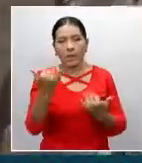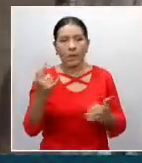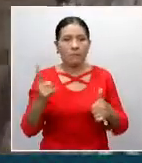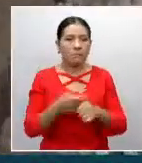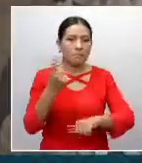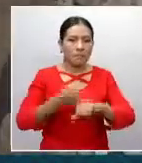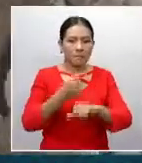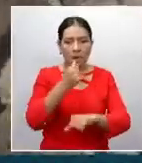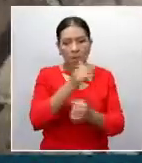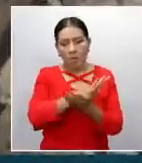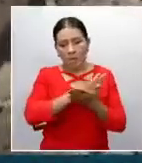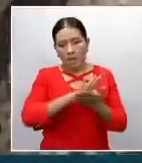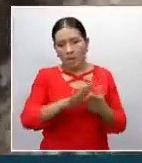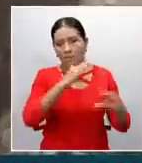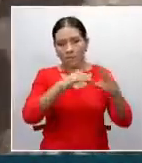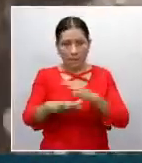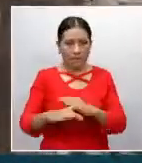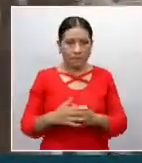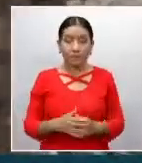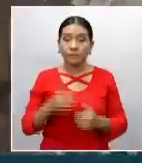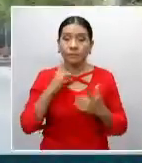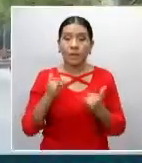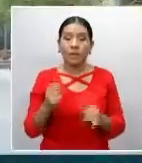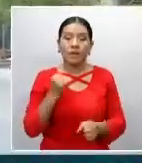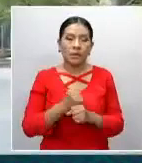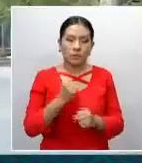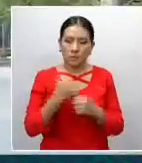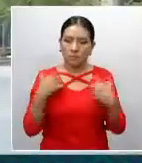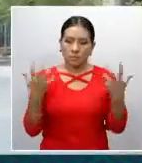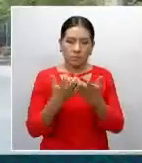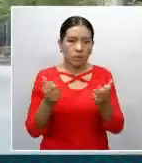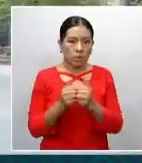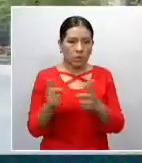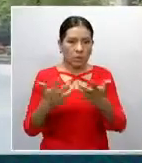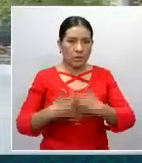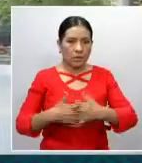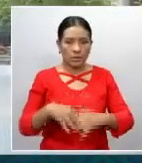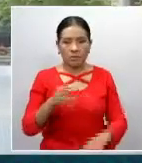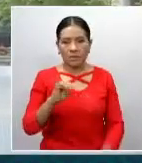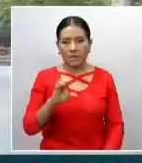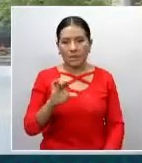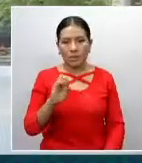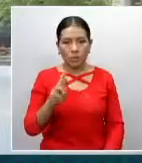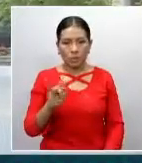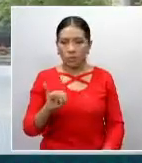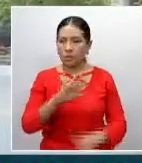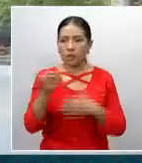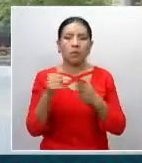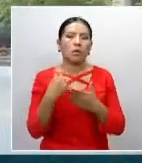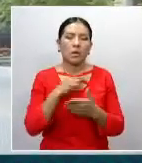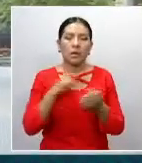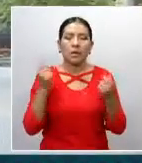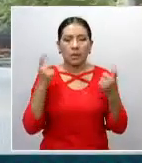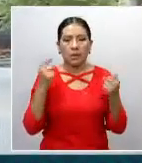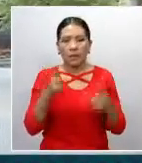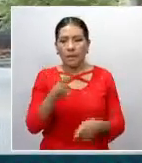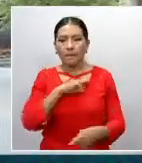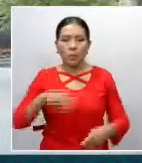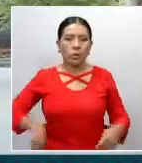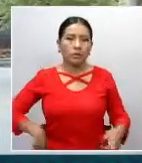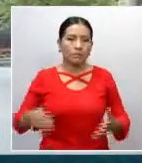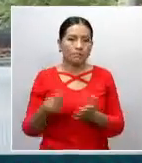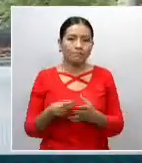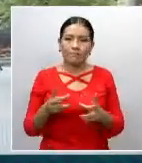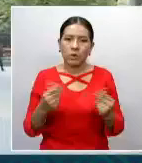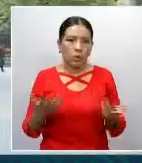de calidad. Entonces están también coadyuvando y trabajando como empresa Misikuni, toda vez que entendemos que los municipios no tienen presupuesto, falta todavía